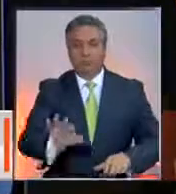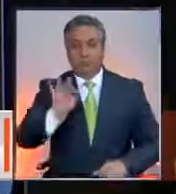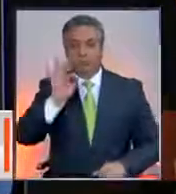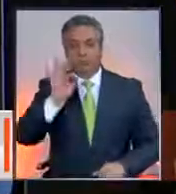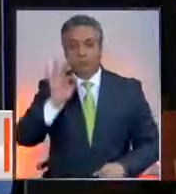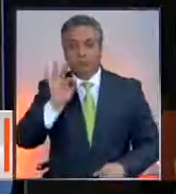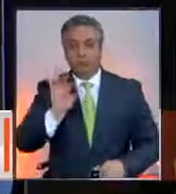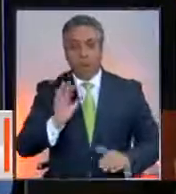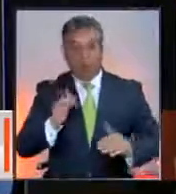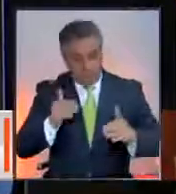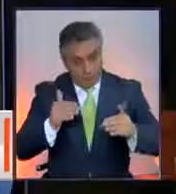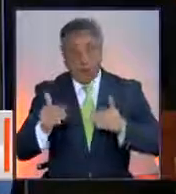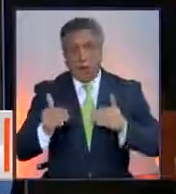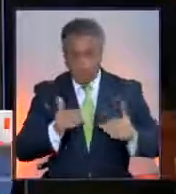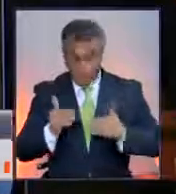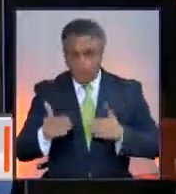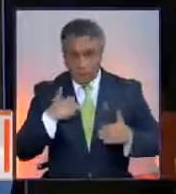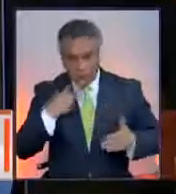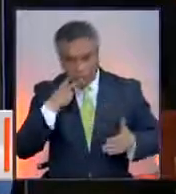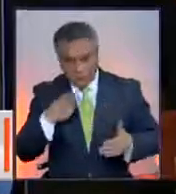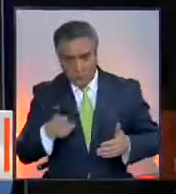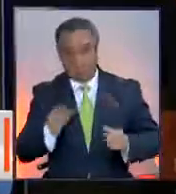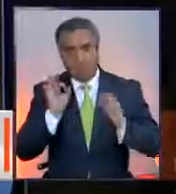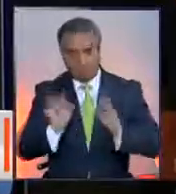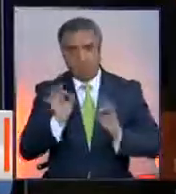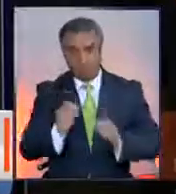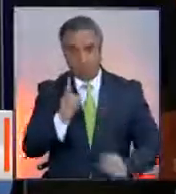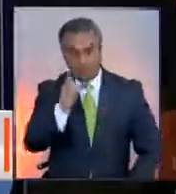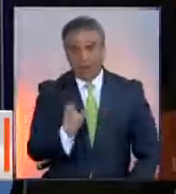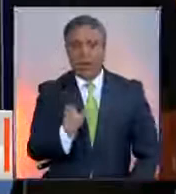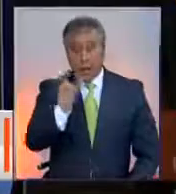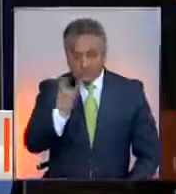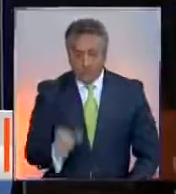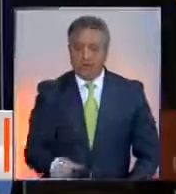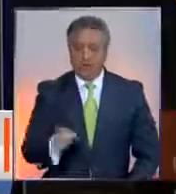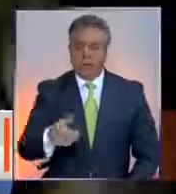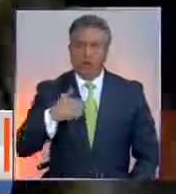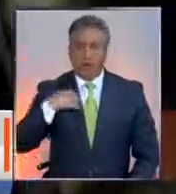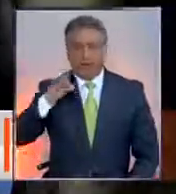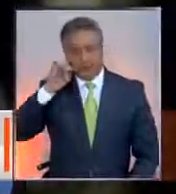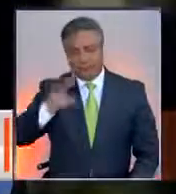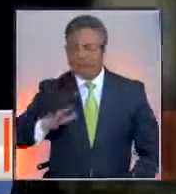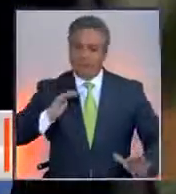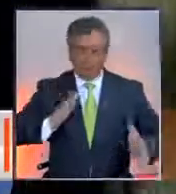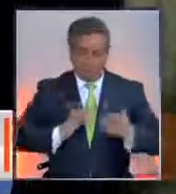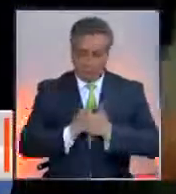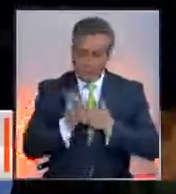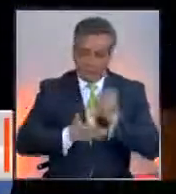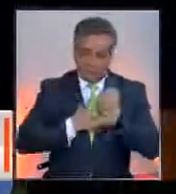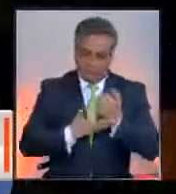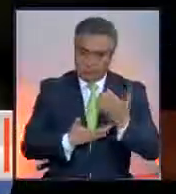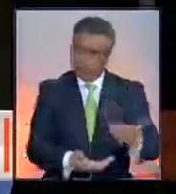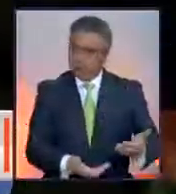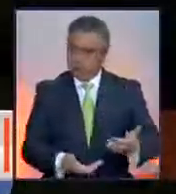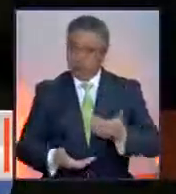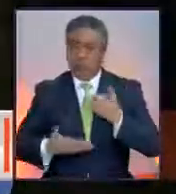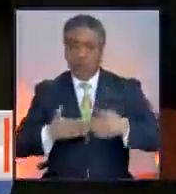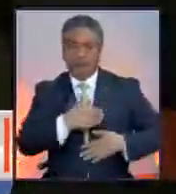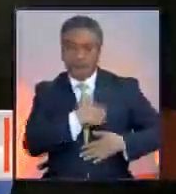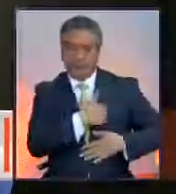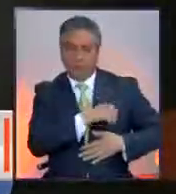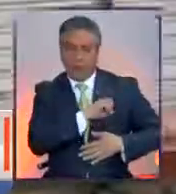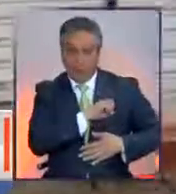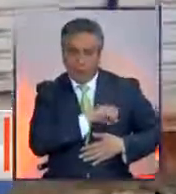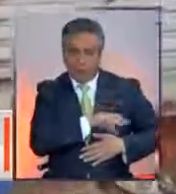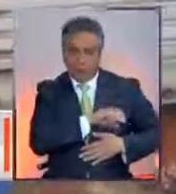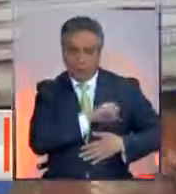pudimos verificar que efectivamente se trataba de la persona y comenzamos a retirarlo. Sus signos vitales eran muy bajos cuando lo sacaron